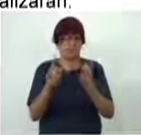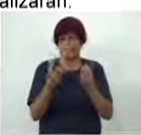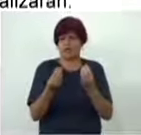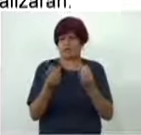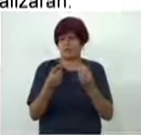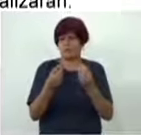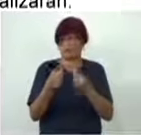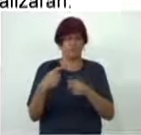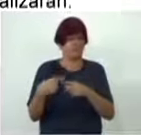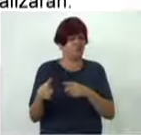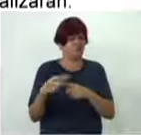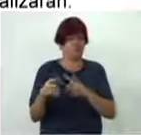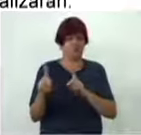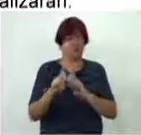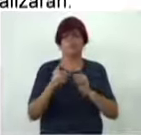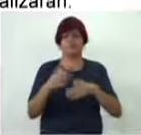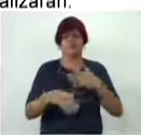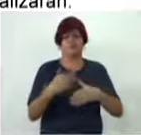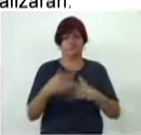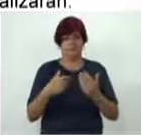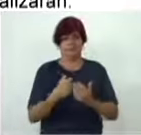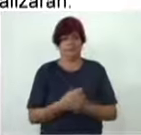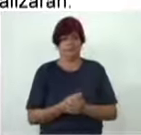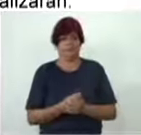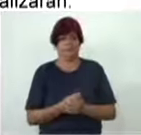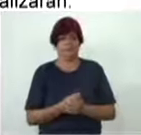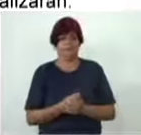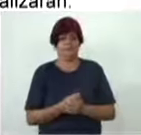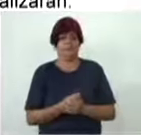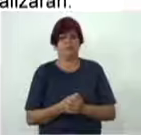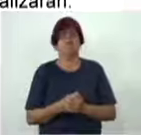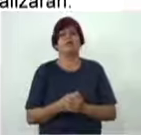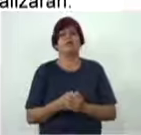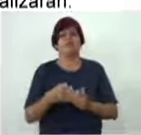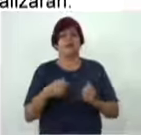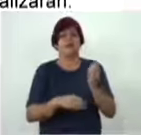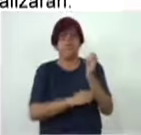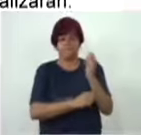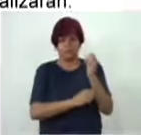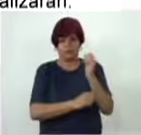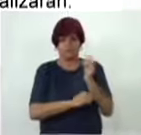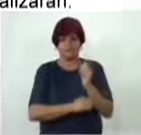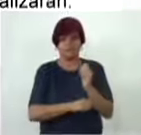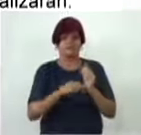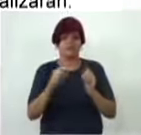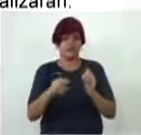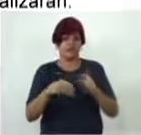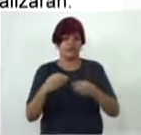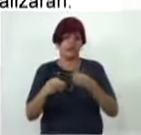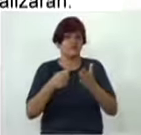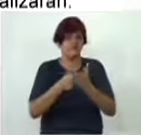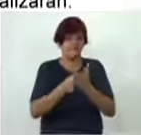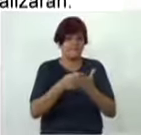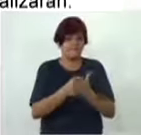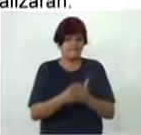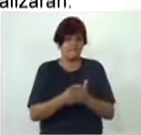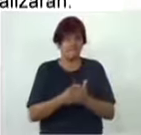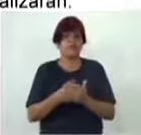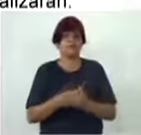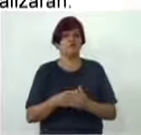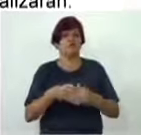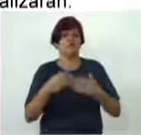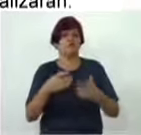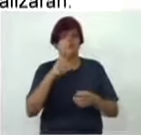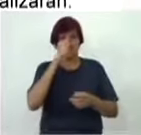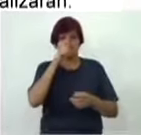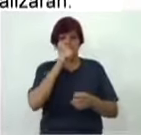de materiales en la actividad. Y las potencialidades que dichos materiales y medios, según la